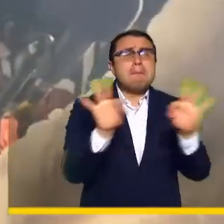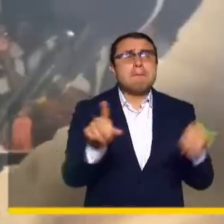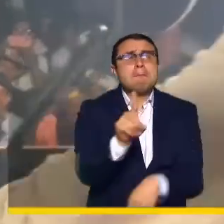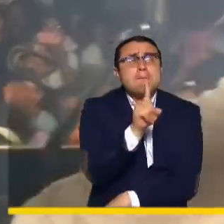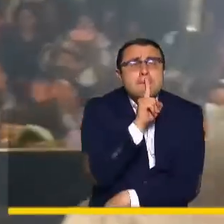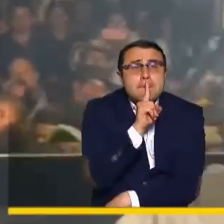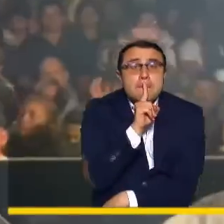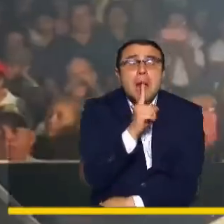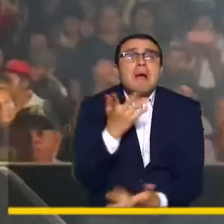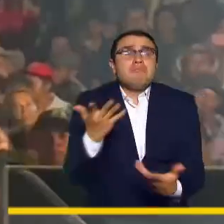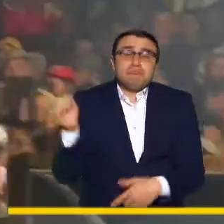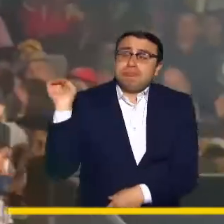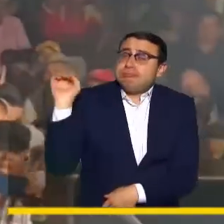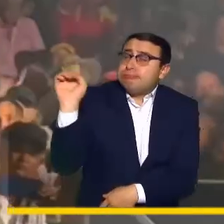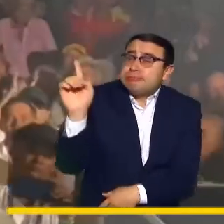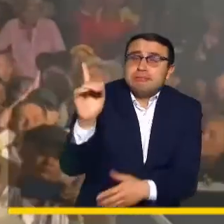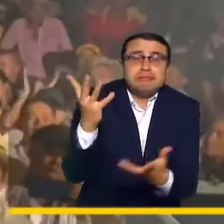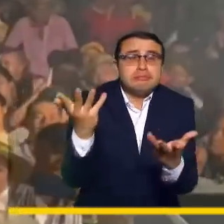campesina.